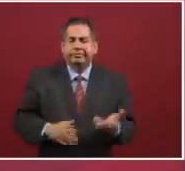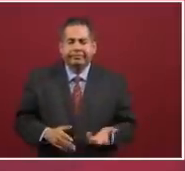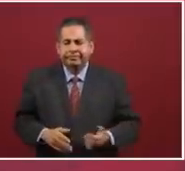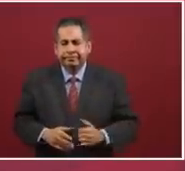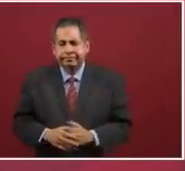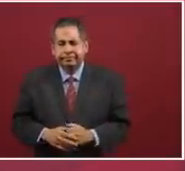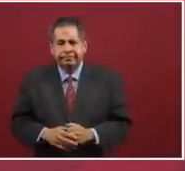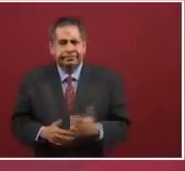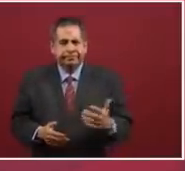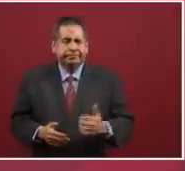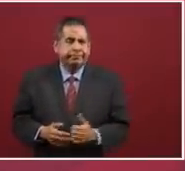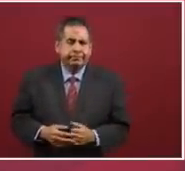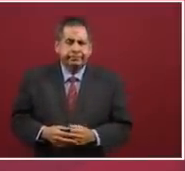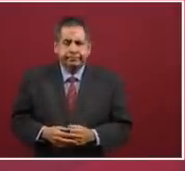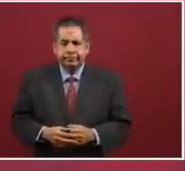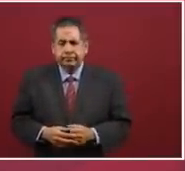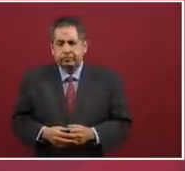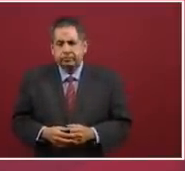muy